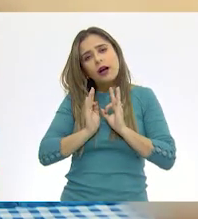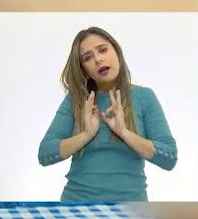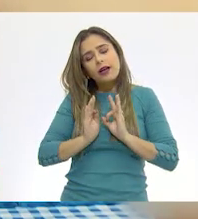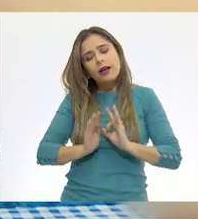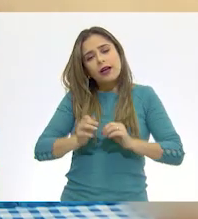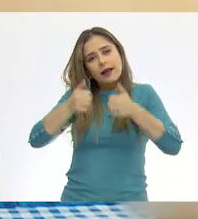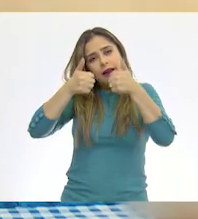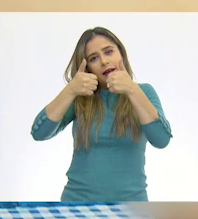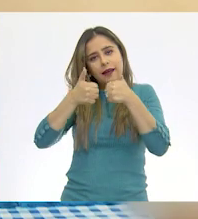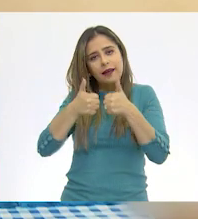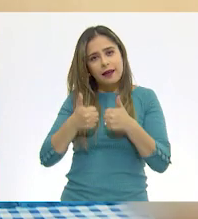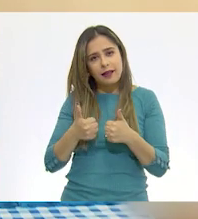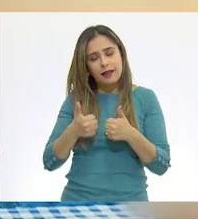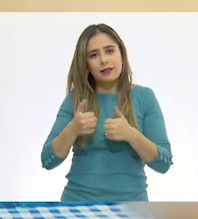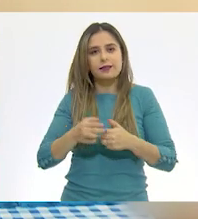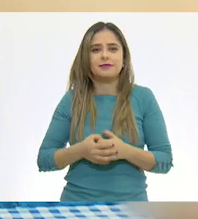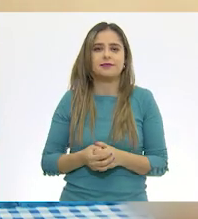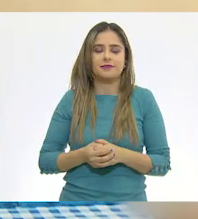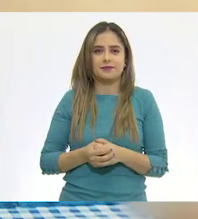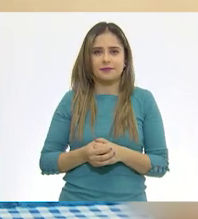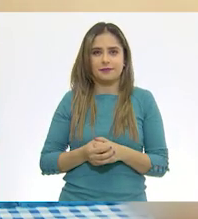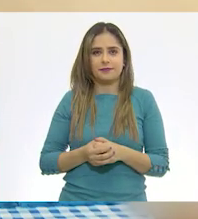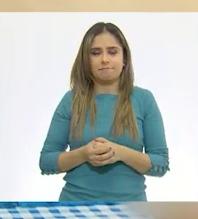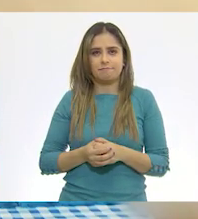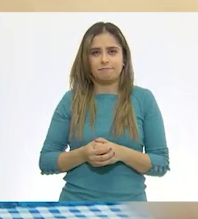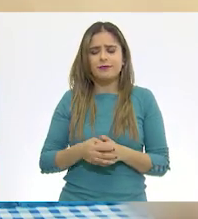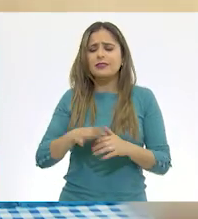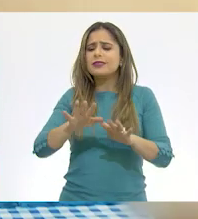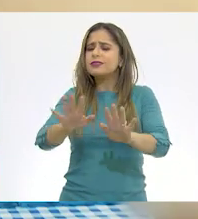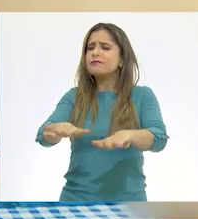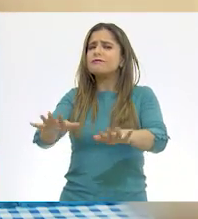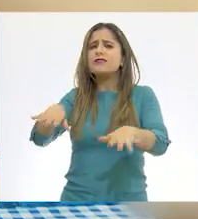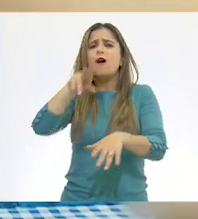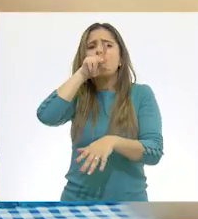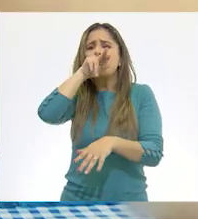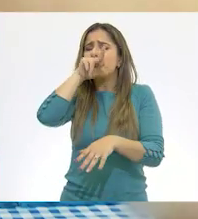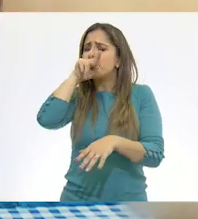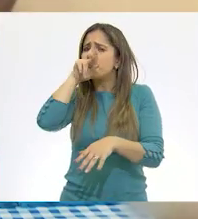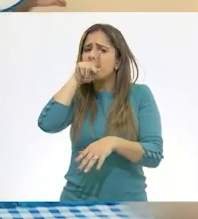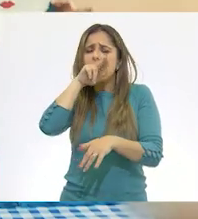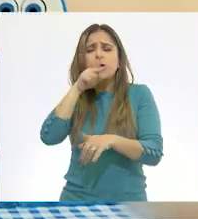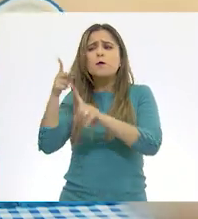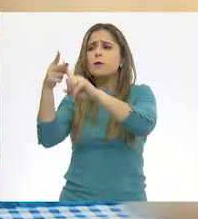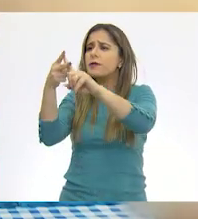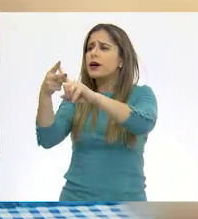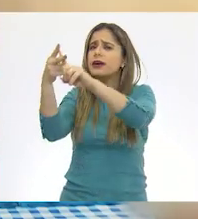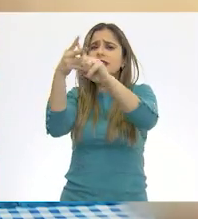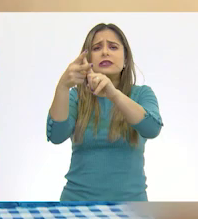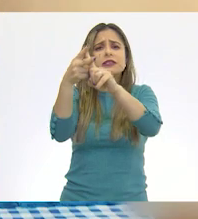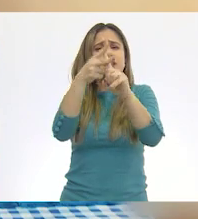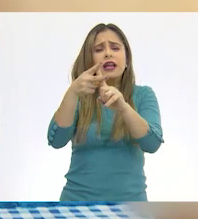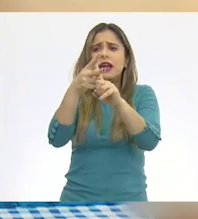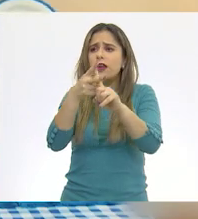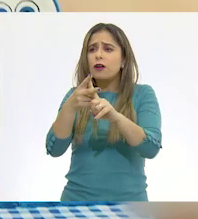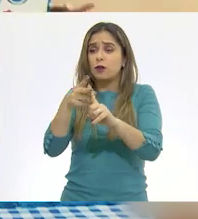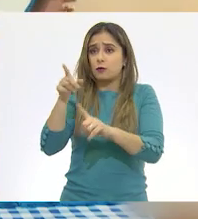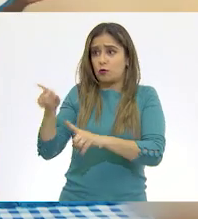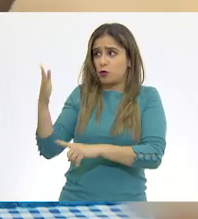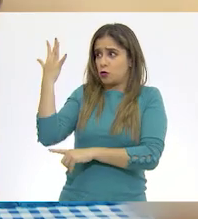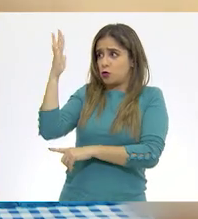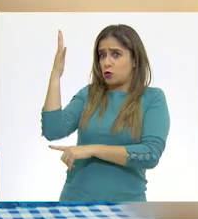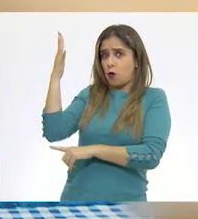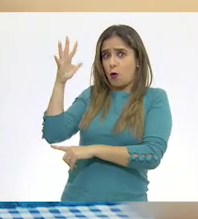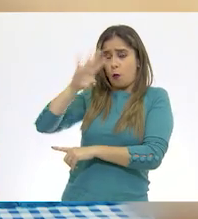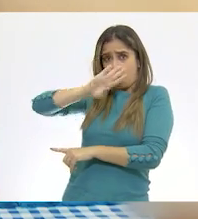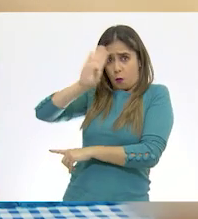quedó. No os preocupéis, les decía, no hemos perdido al sol.